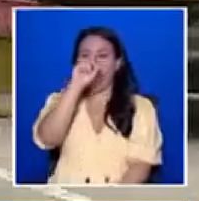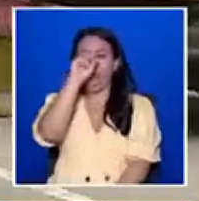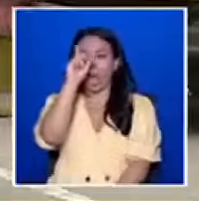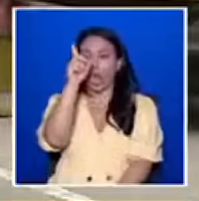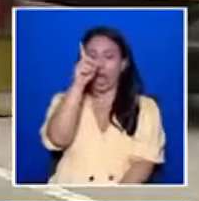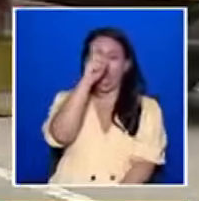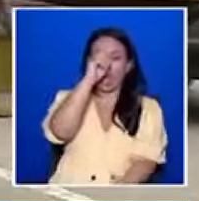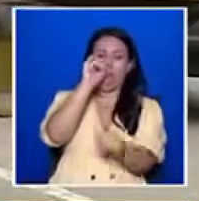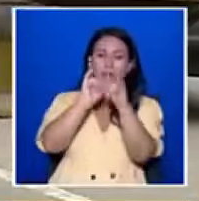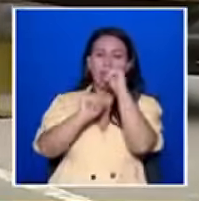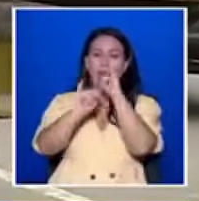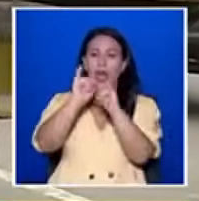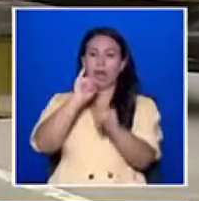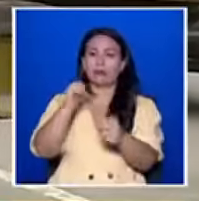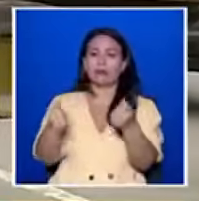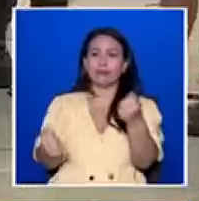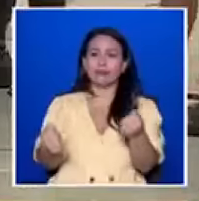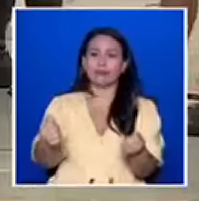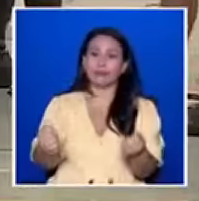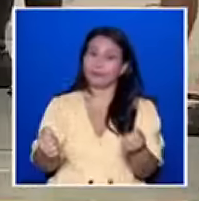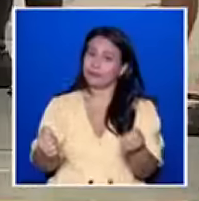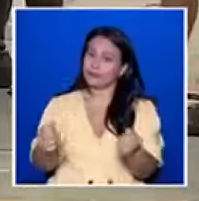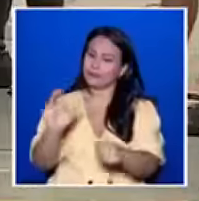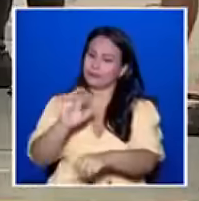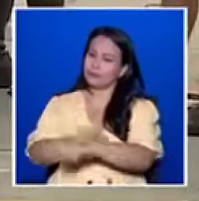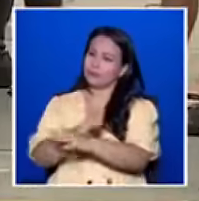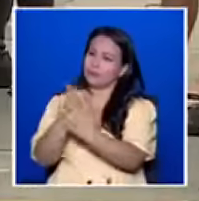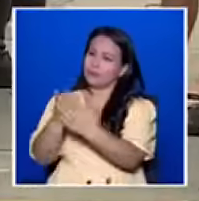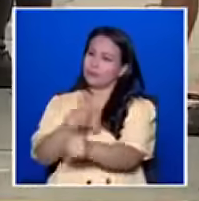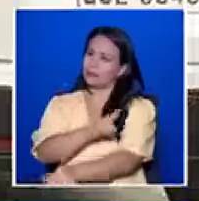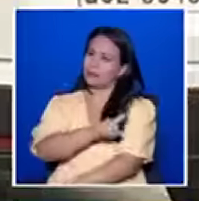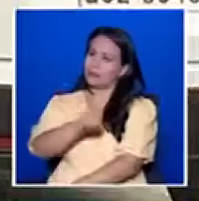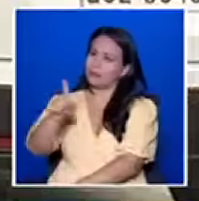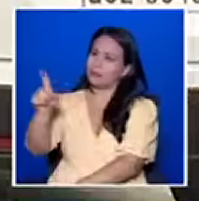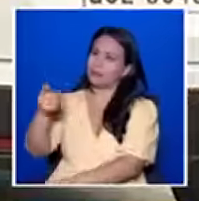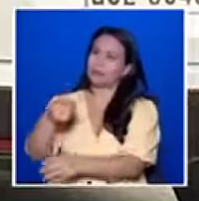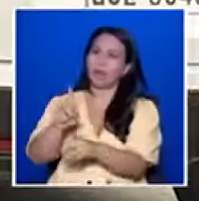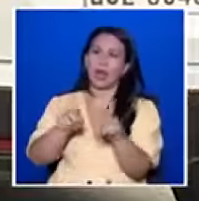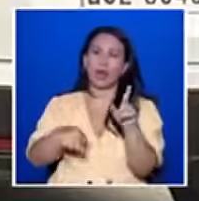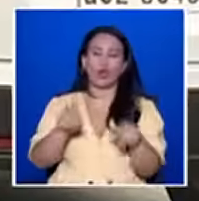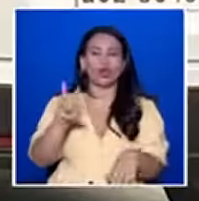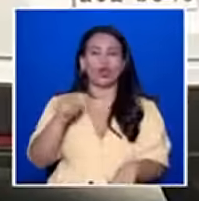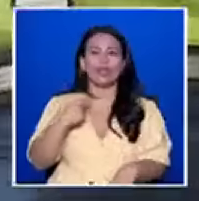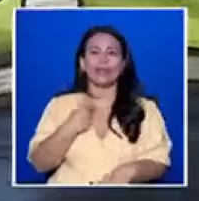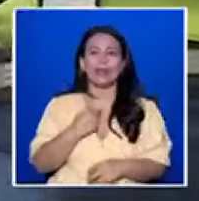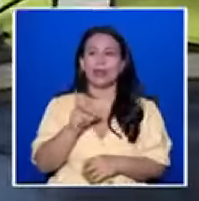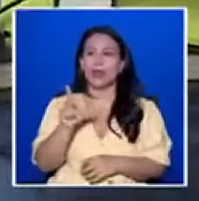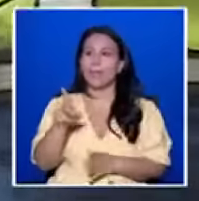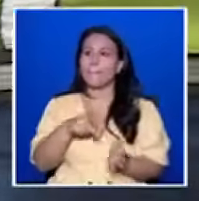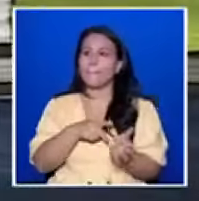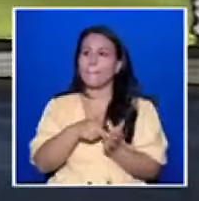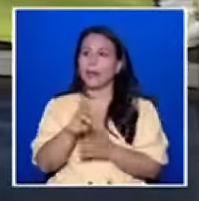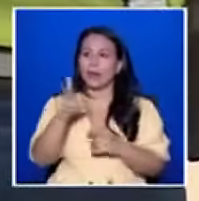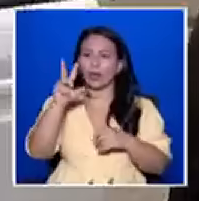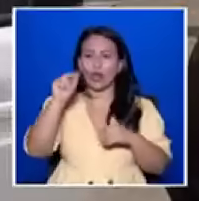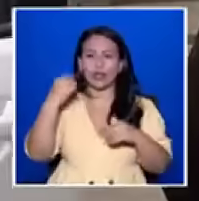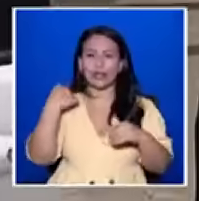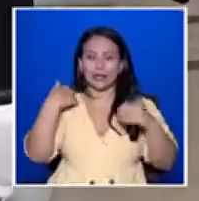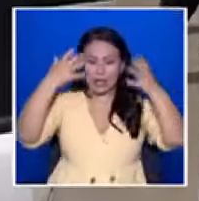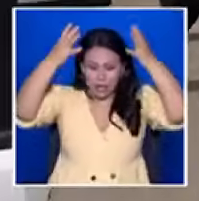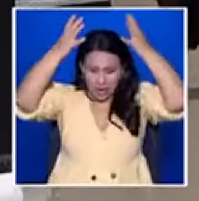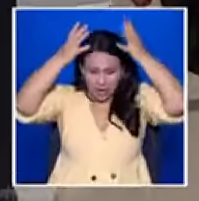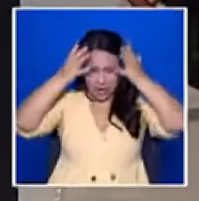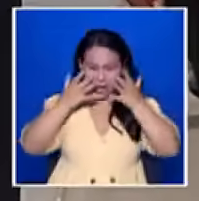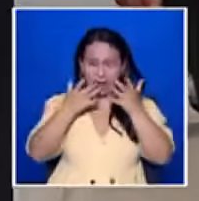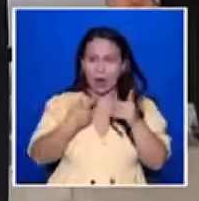etílico. Además, se registraron 88 citaciones por infracciones de tránsito, como no tener matrícula al día, no utilizar casco y el uso